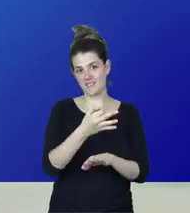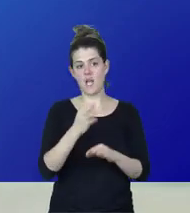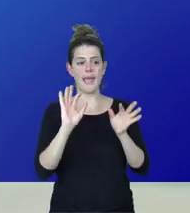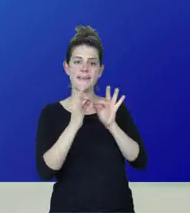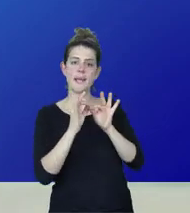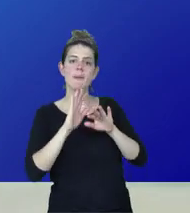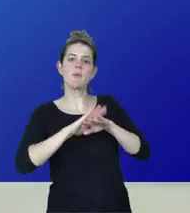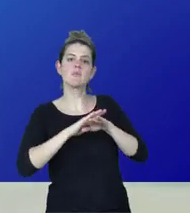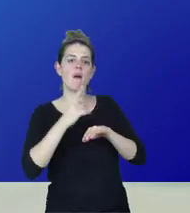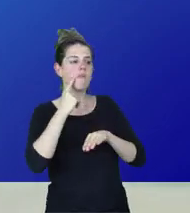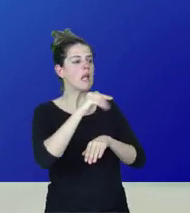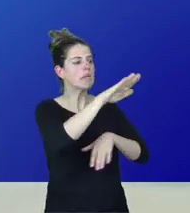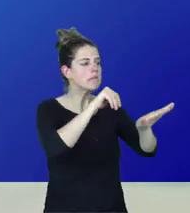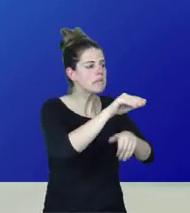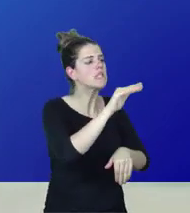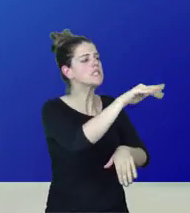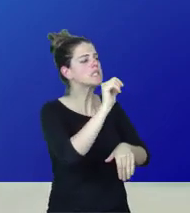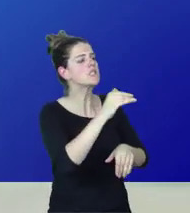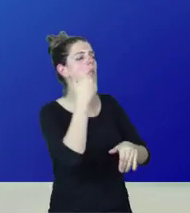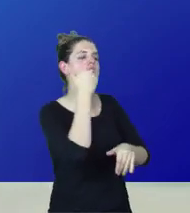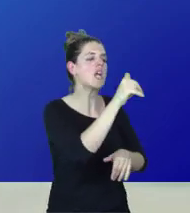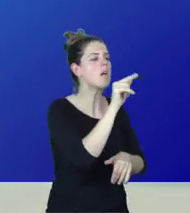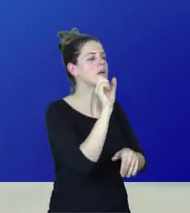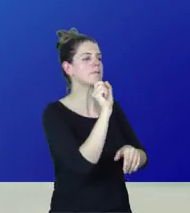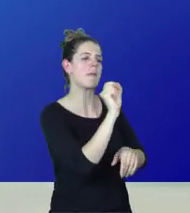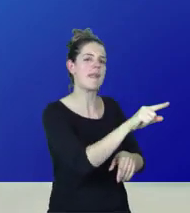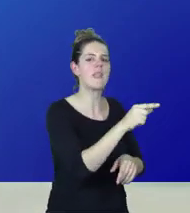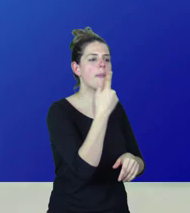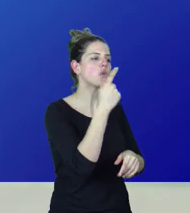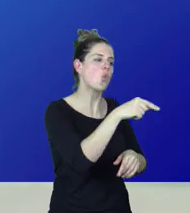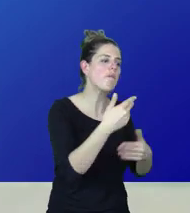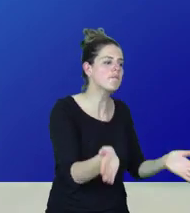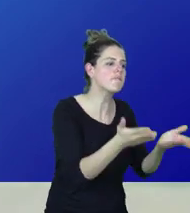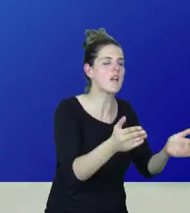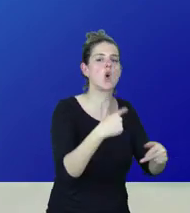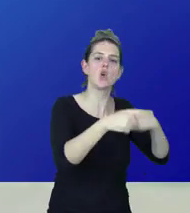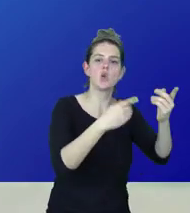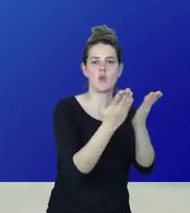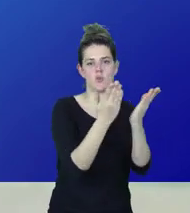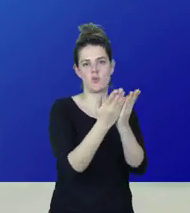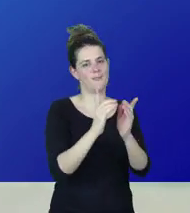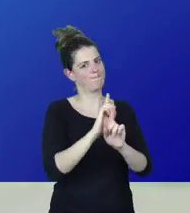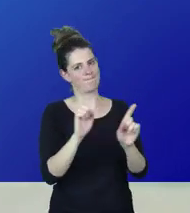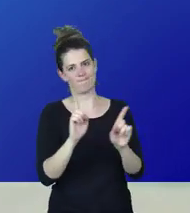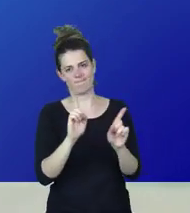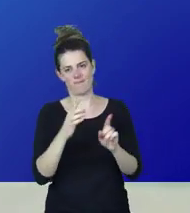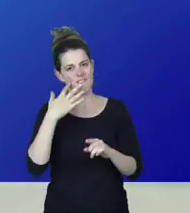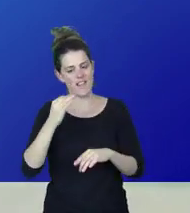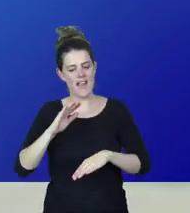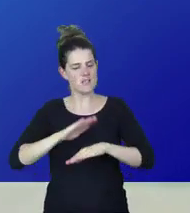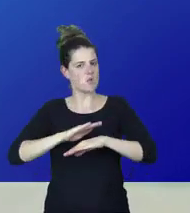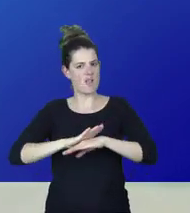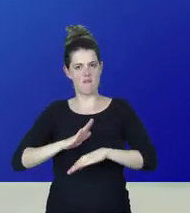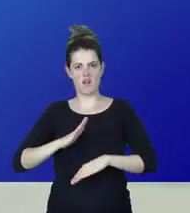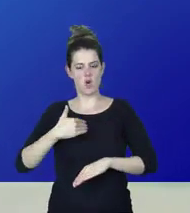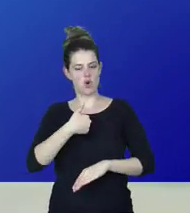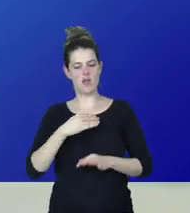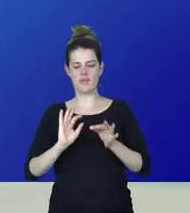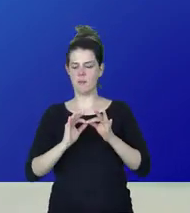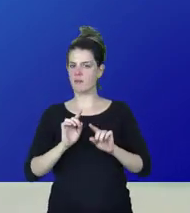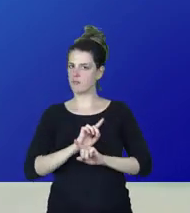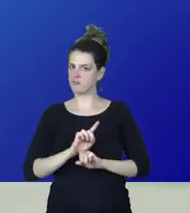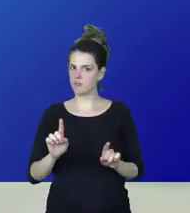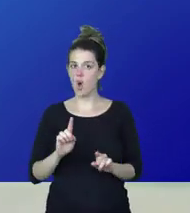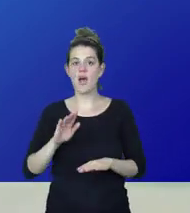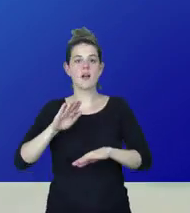estar buscándolo para que el estudiante continúe estudiando y no corresponde que tome eso, que transgreda ese lugar, ¿no? Sino